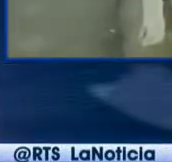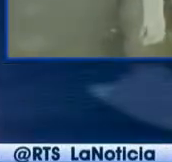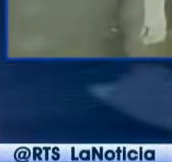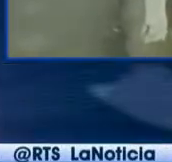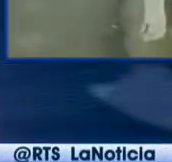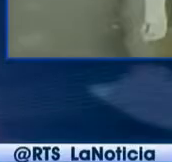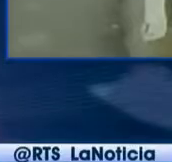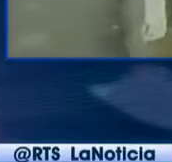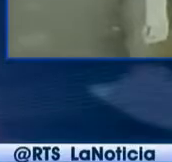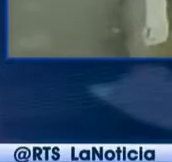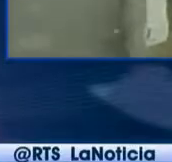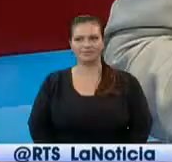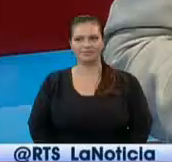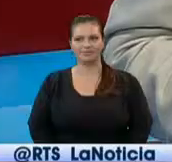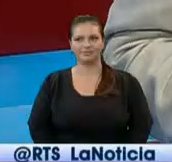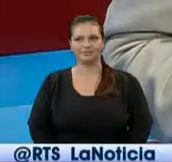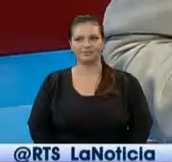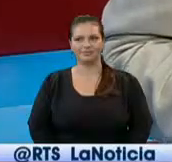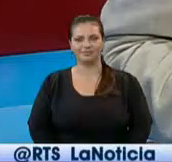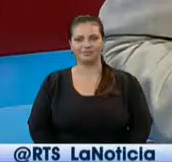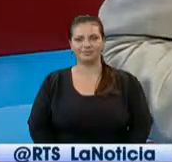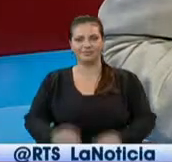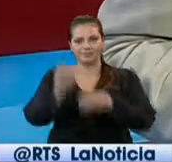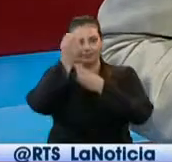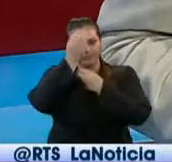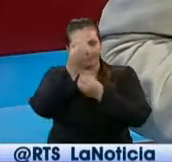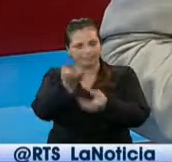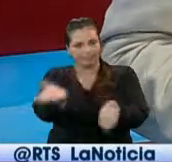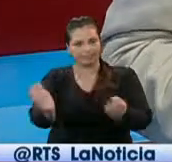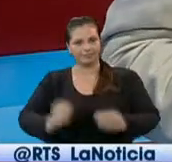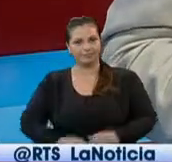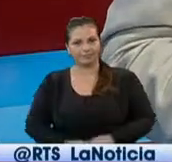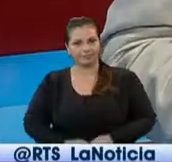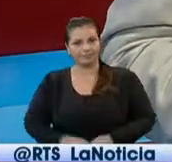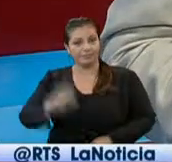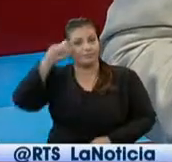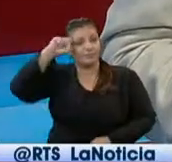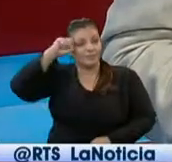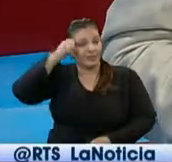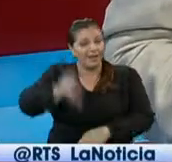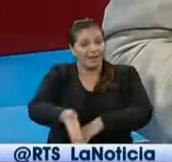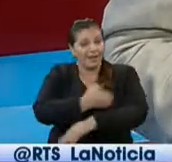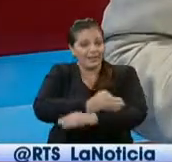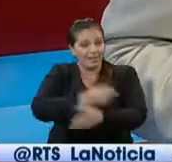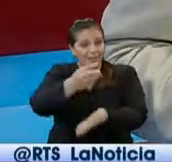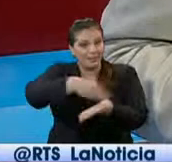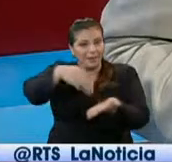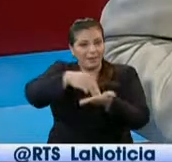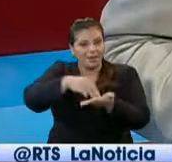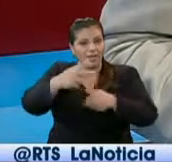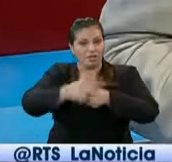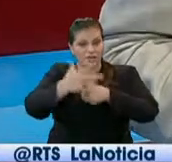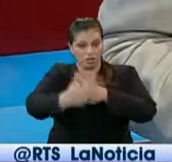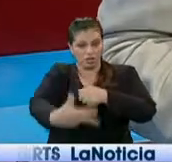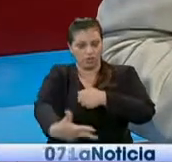Bueno, ahora les informamos que aún está en estado de gravedad la mujer que fue agredida por su conviviente en Chone, provincia de Manabí. Ella estaba